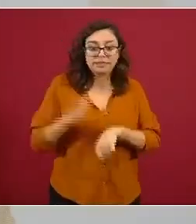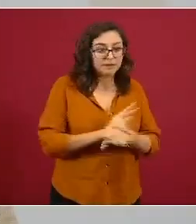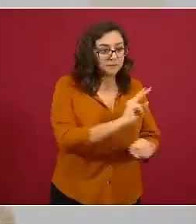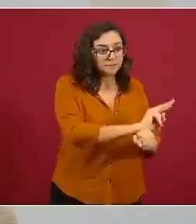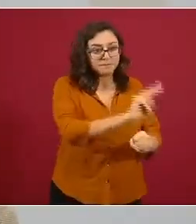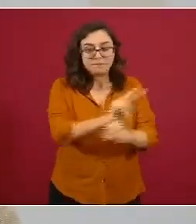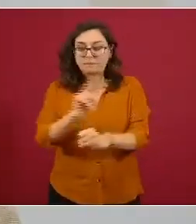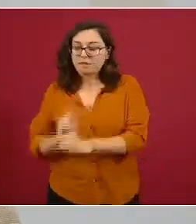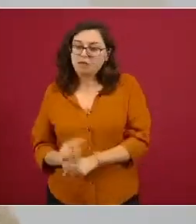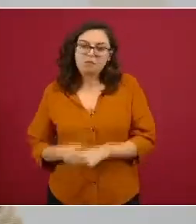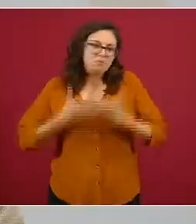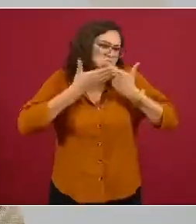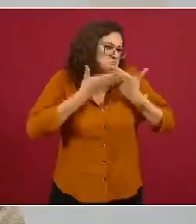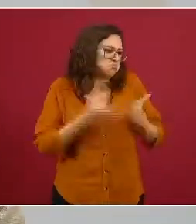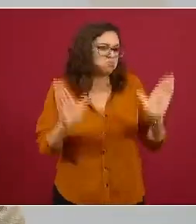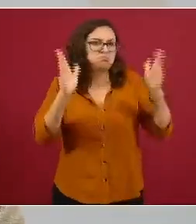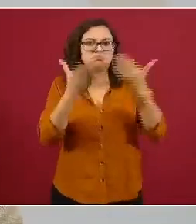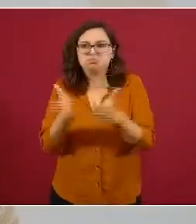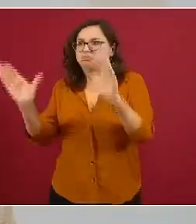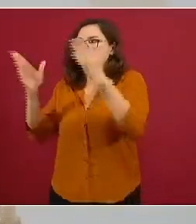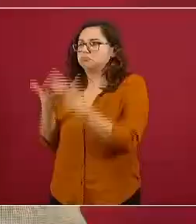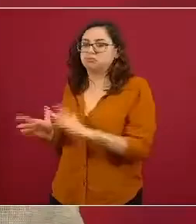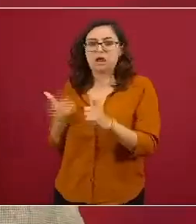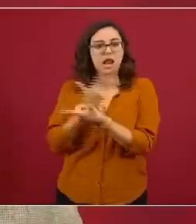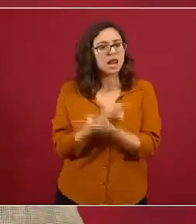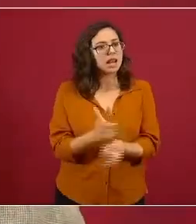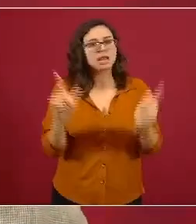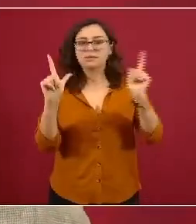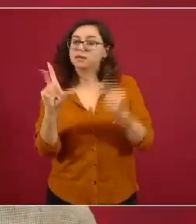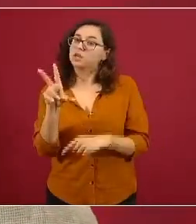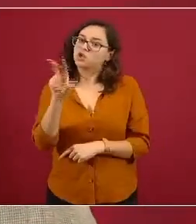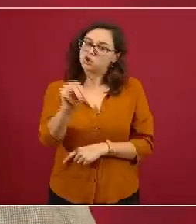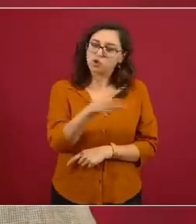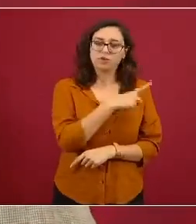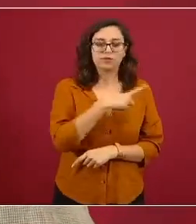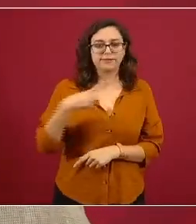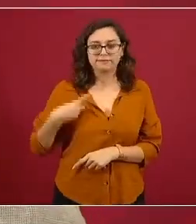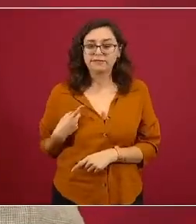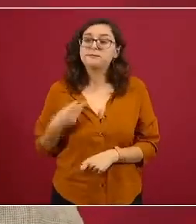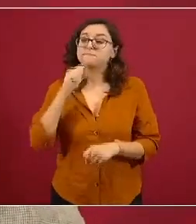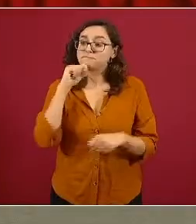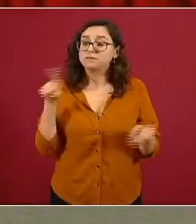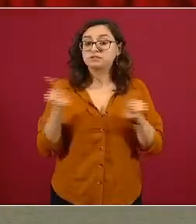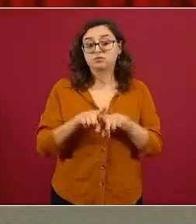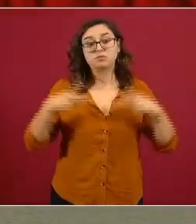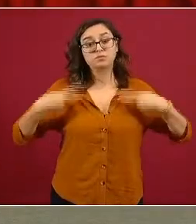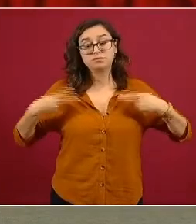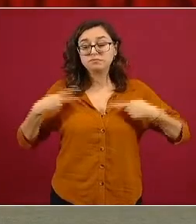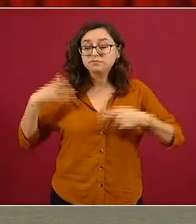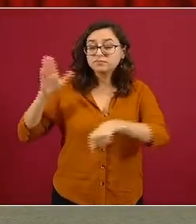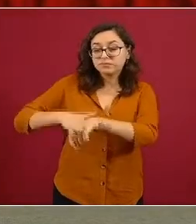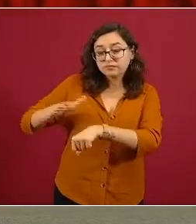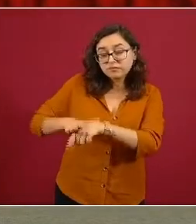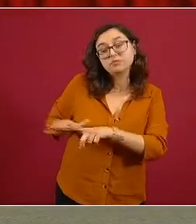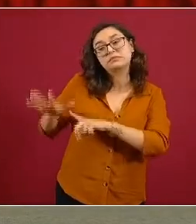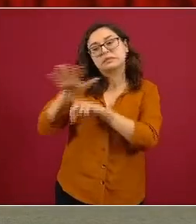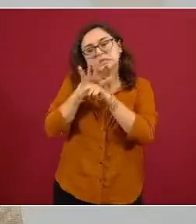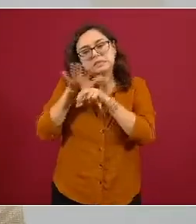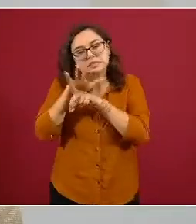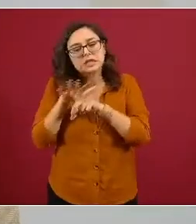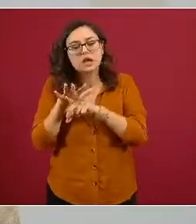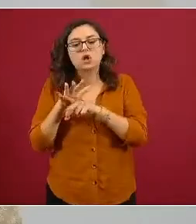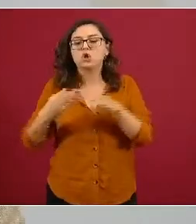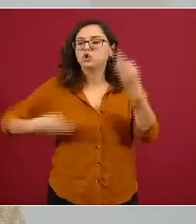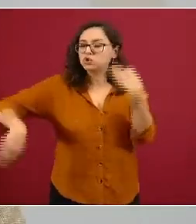no abran los espacios públicos que no deben abrir, convocar y persuadir a la población a que se mantenga todas y todos